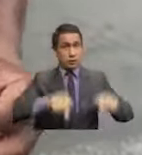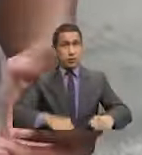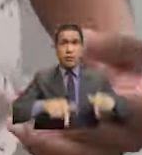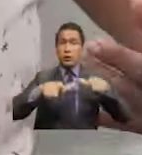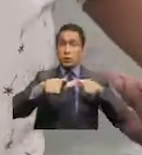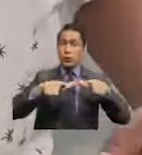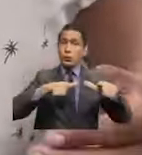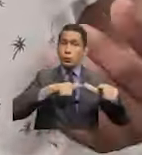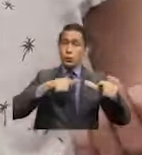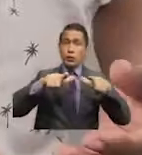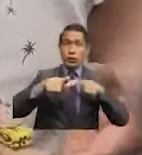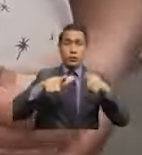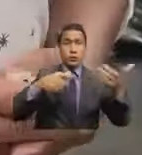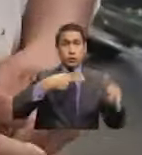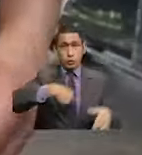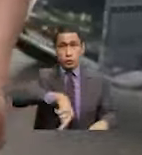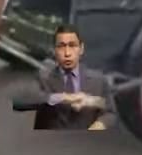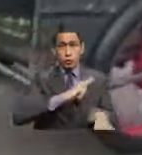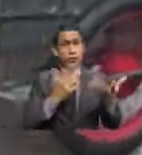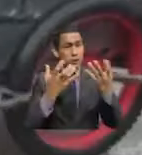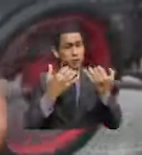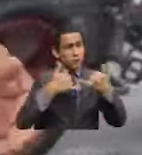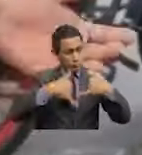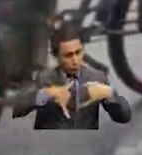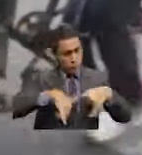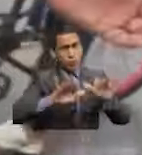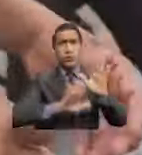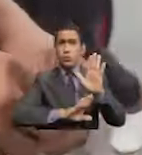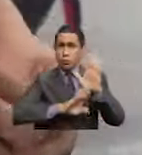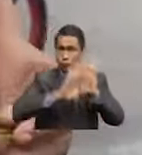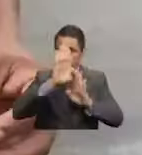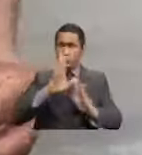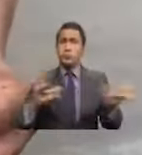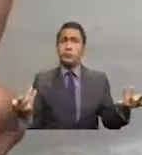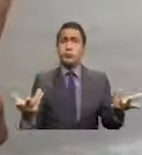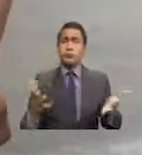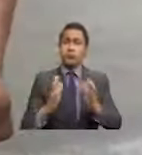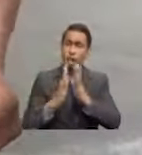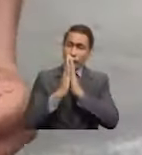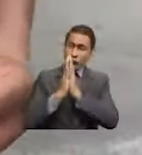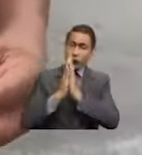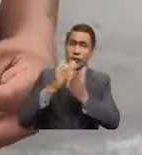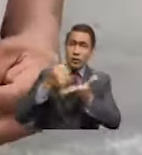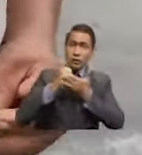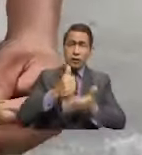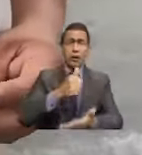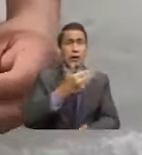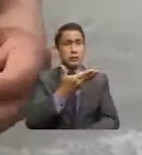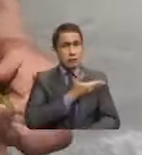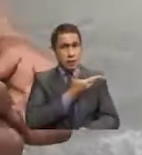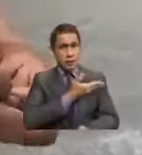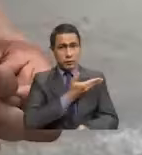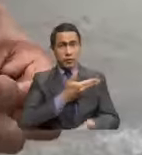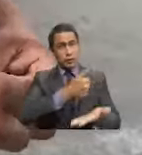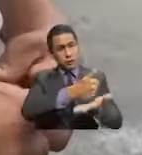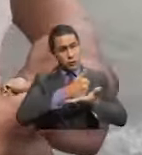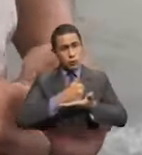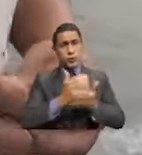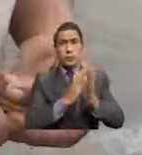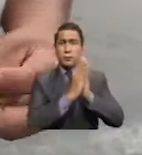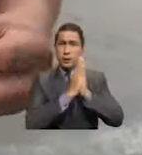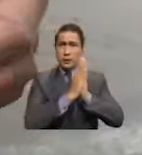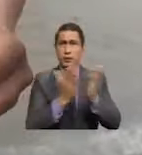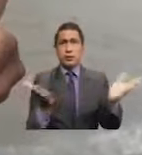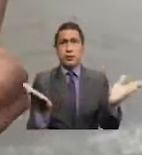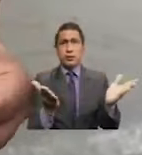de ellos y queremos salir de esto, oiga. Queremos que hemos pedido la ayuda a la alcaldía aquí del cantón. Ellos nos han negado